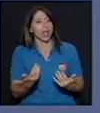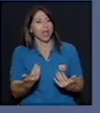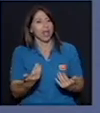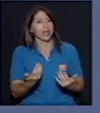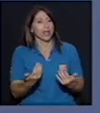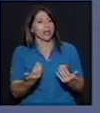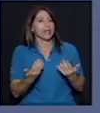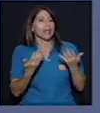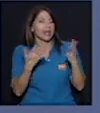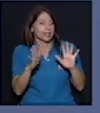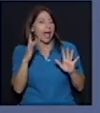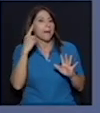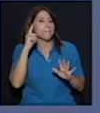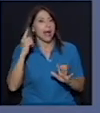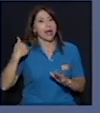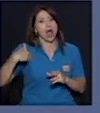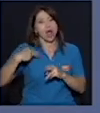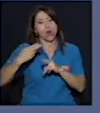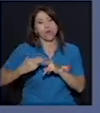Que ya para Yom Kippur era